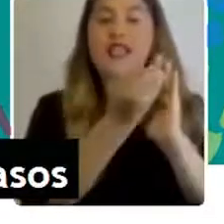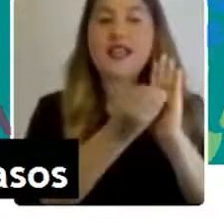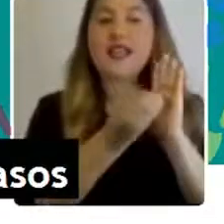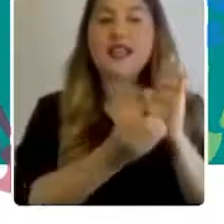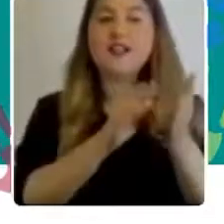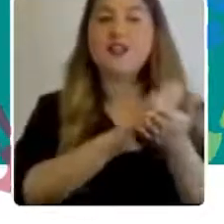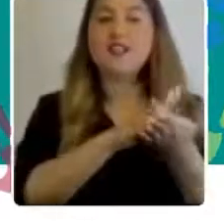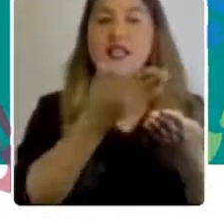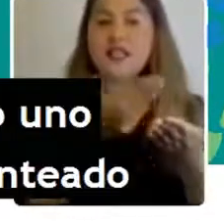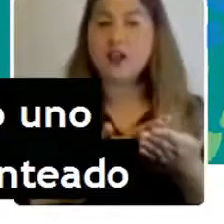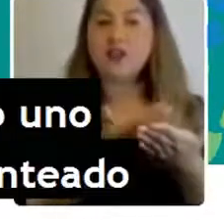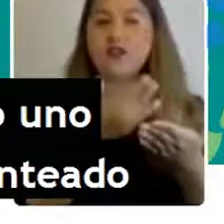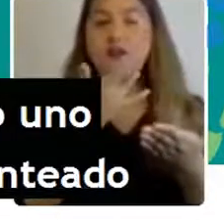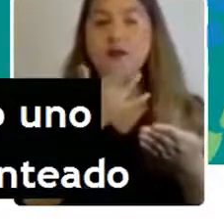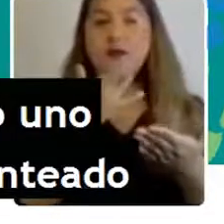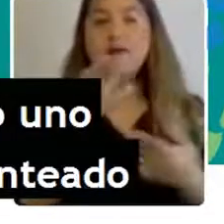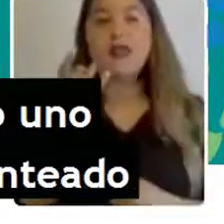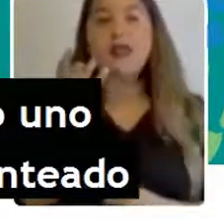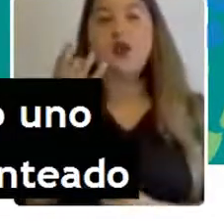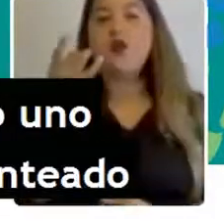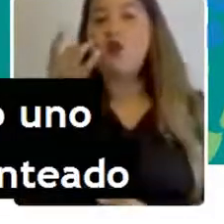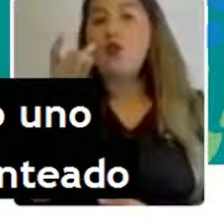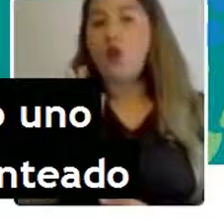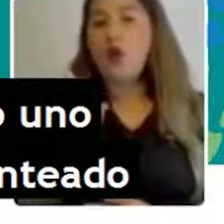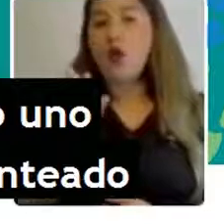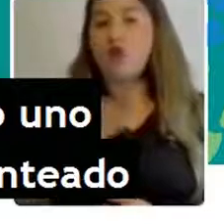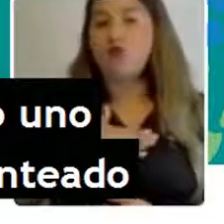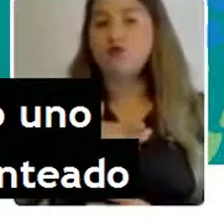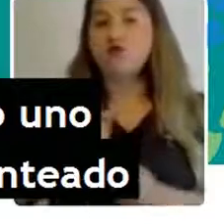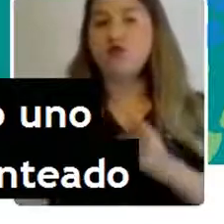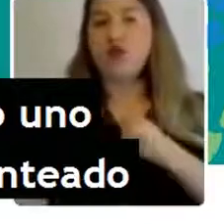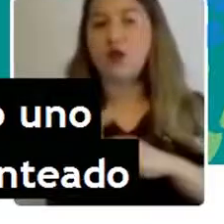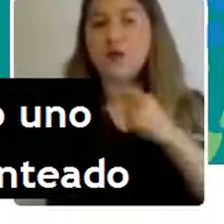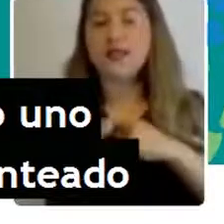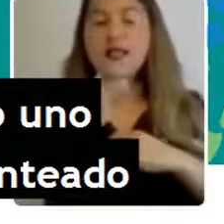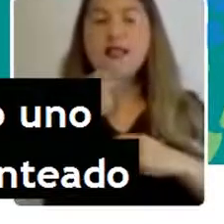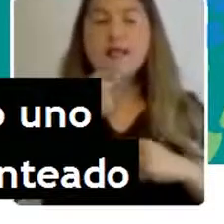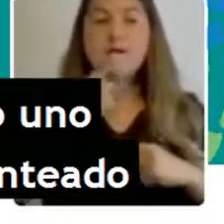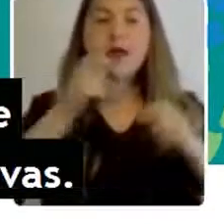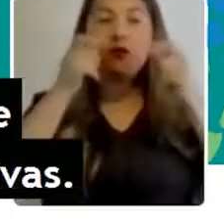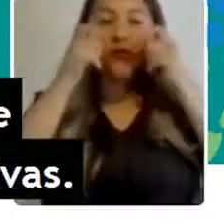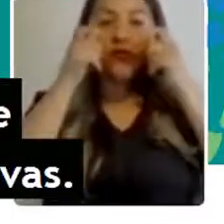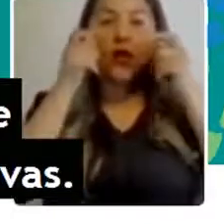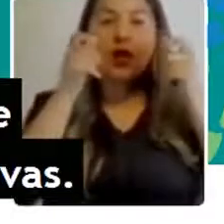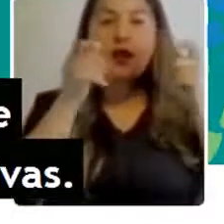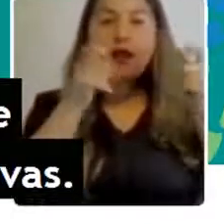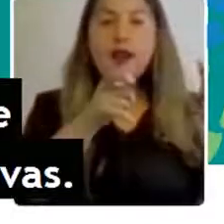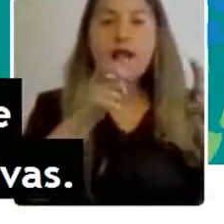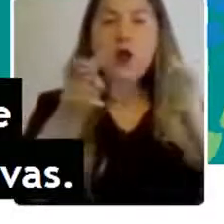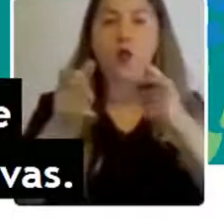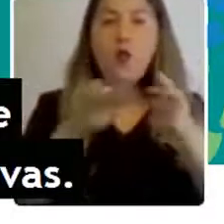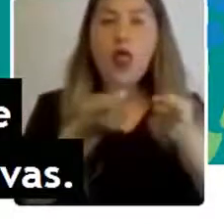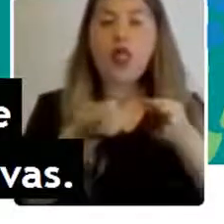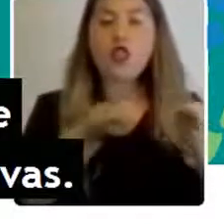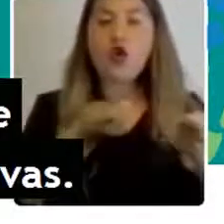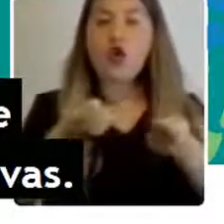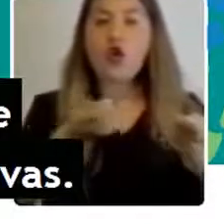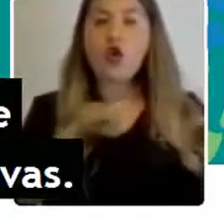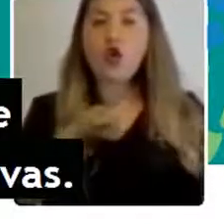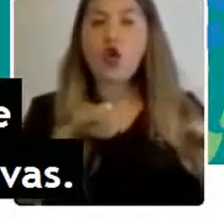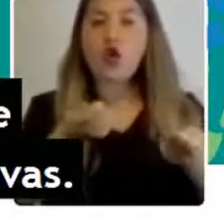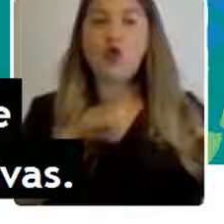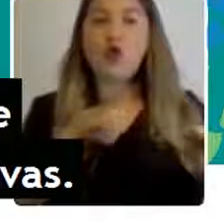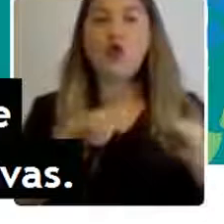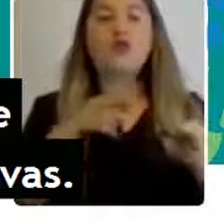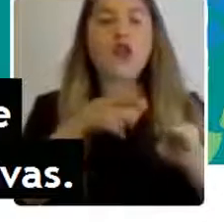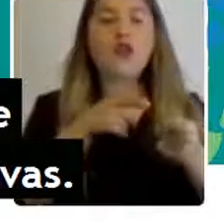en algunos casos, y la aceleración regulatoria, que es como uno de los grandes mecanismos que se ha planteado, pero que tiene algunos detalles que